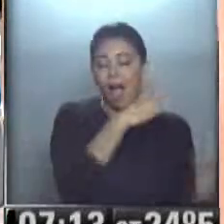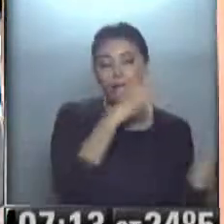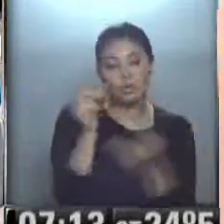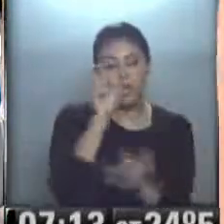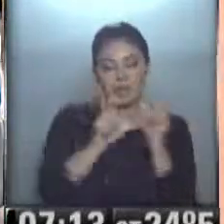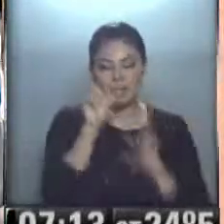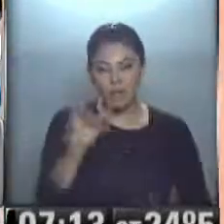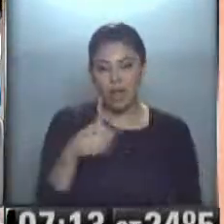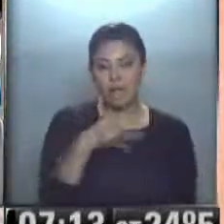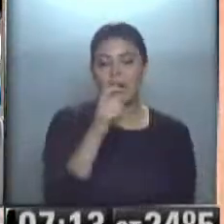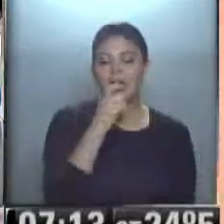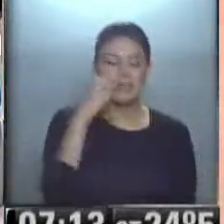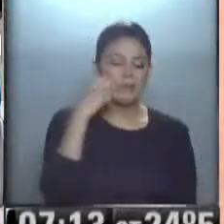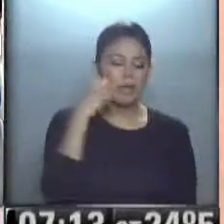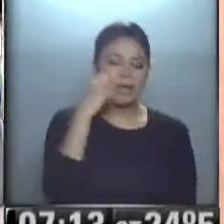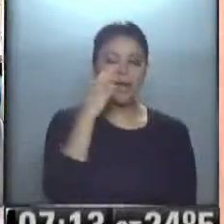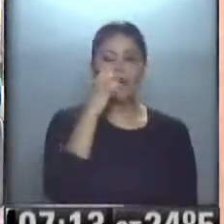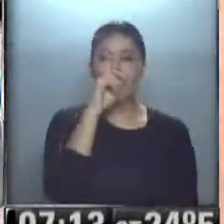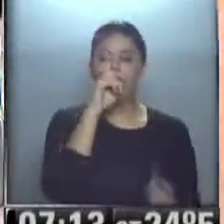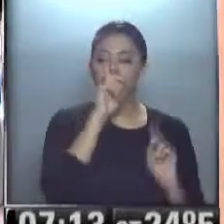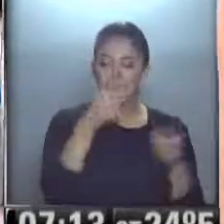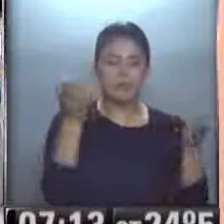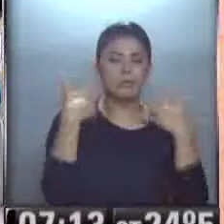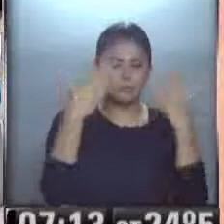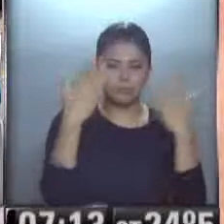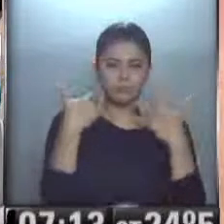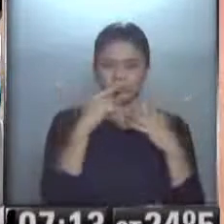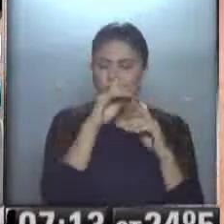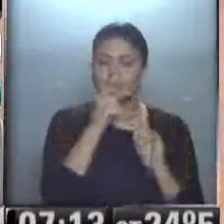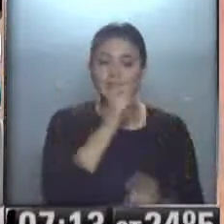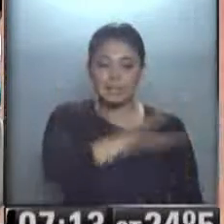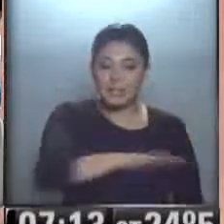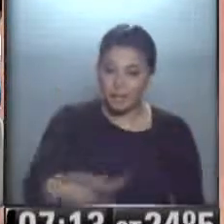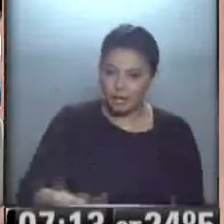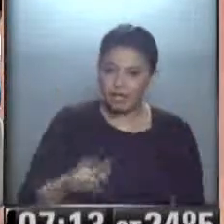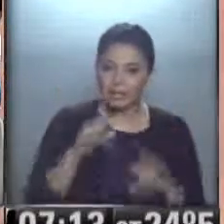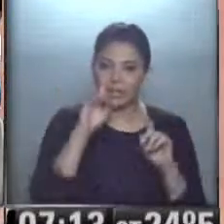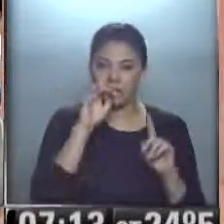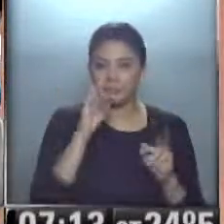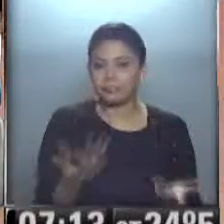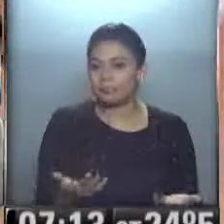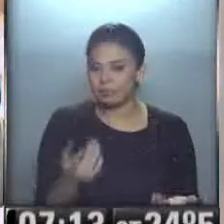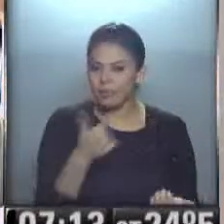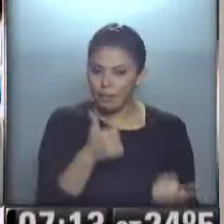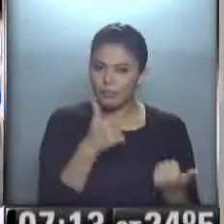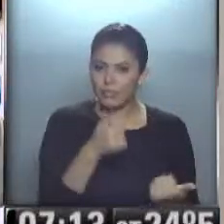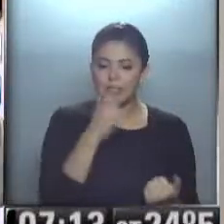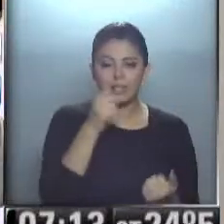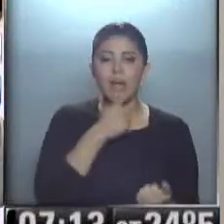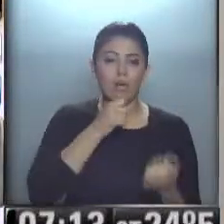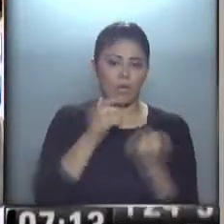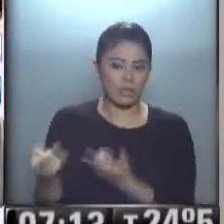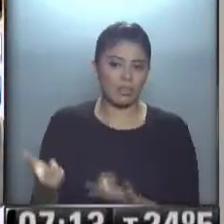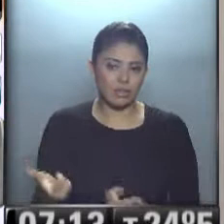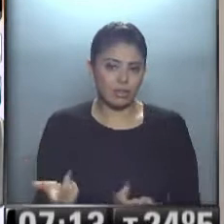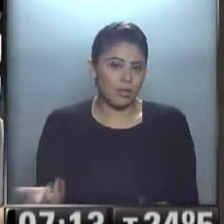gente, principalmente la gente mayor y con este calor, mismo los que tienen chicos, me parece que está bien que se les dé agua, ¿no? Que